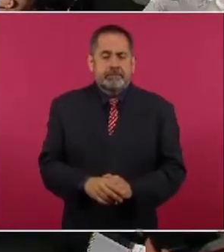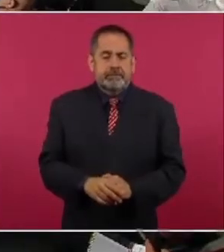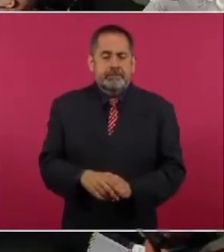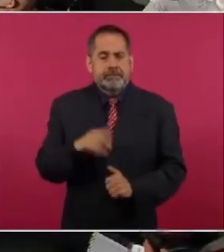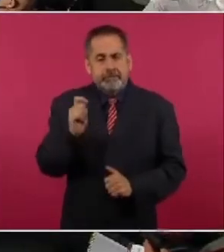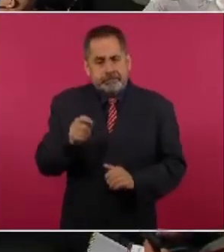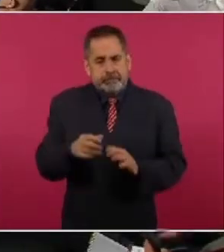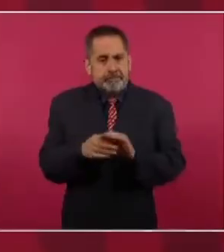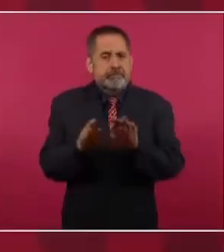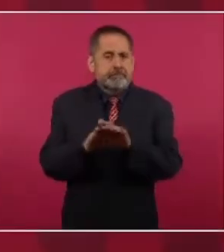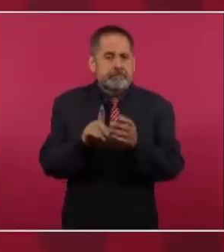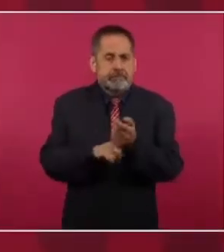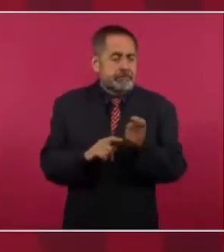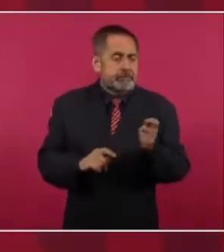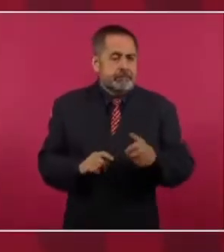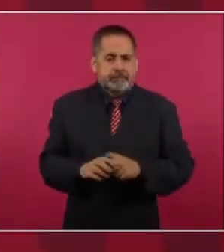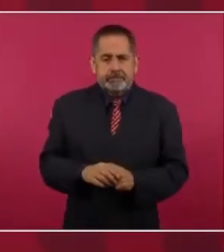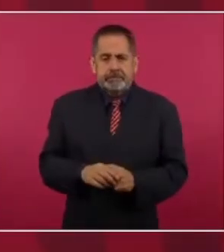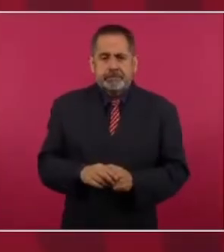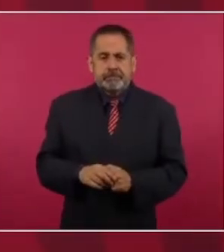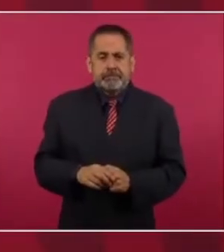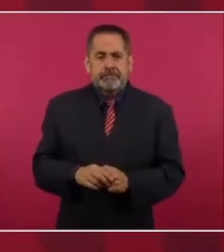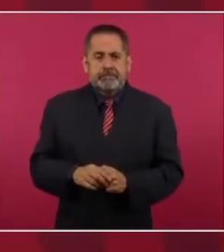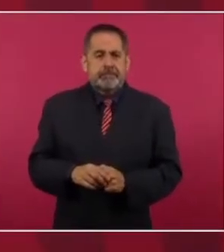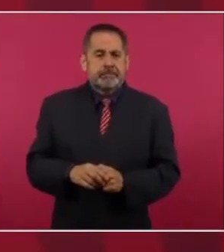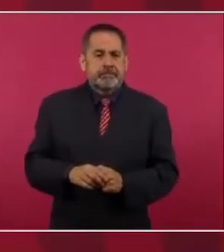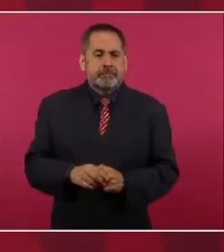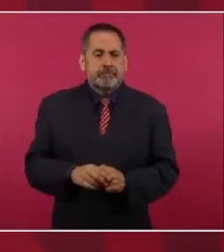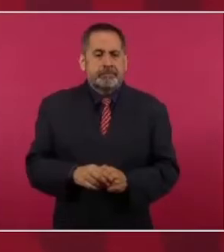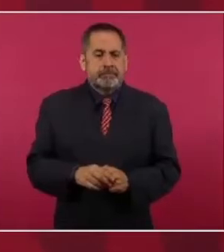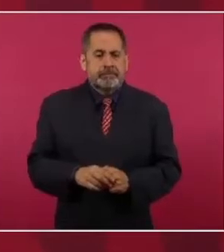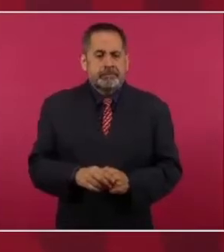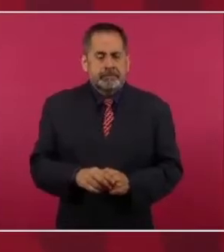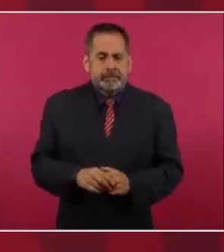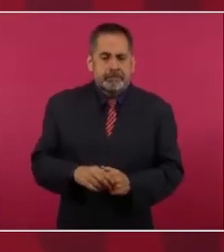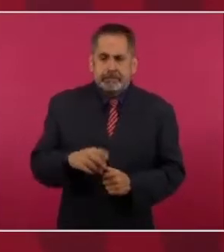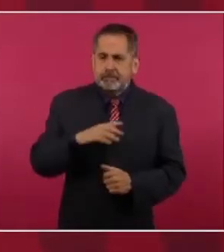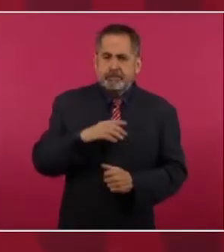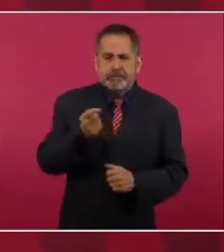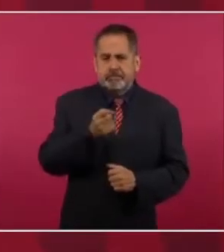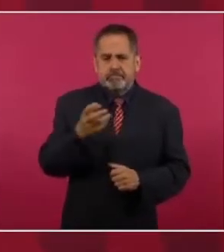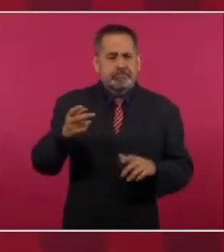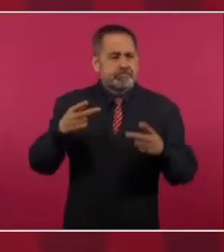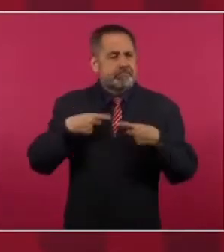Porque hay muchos que pensaban